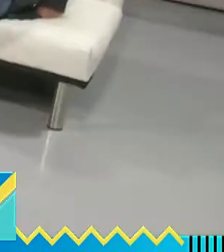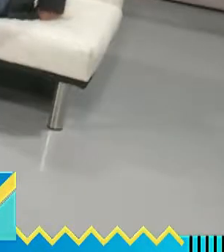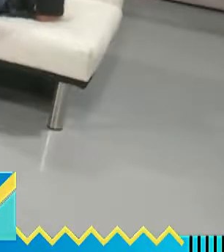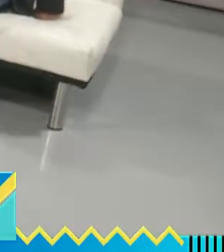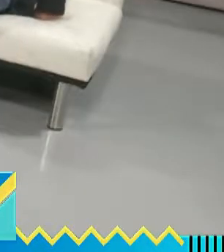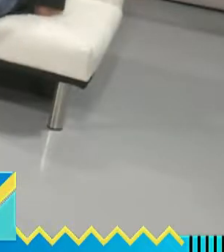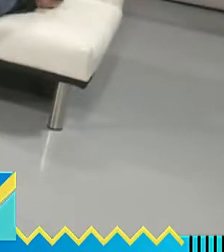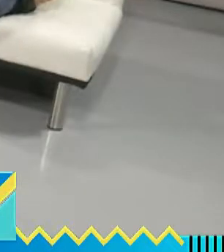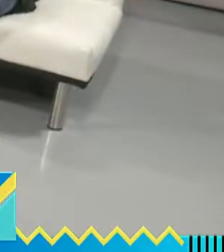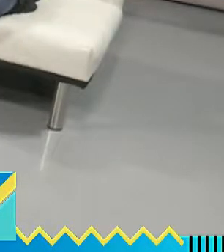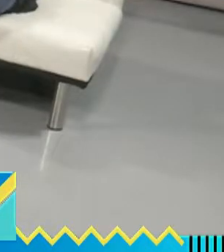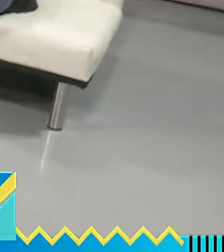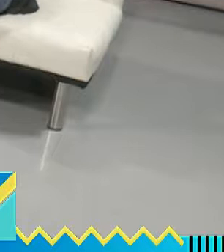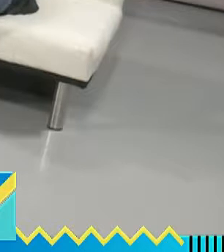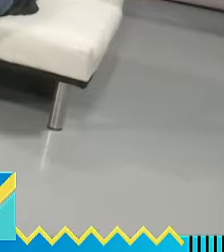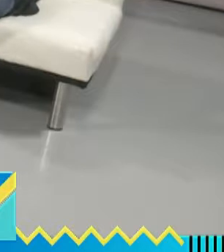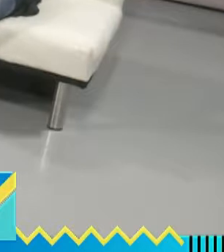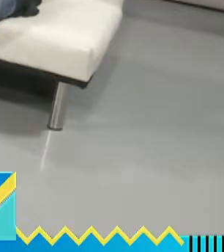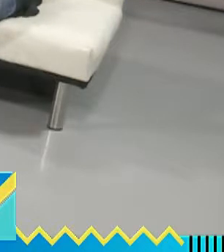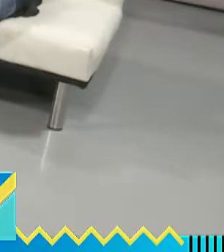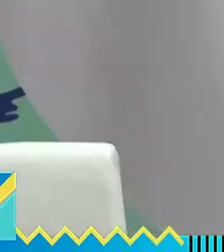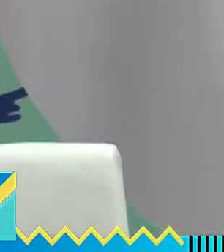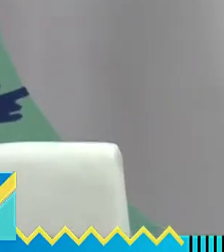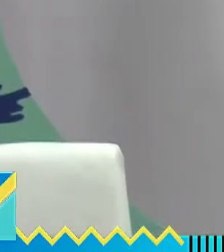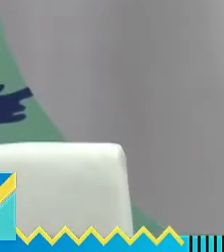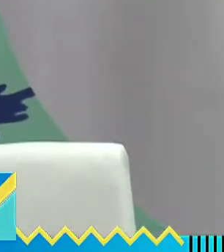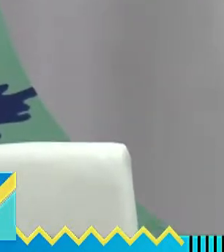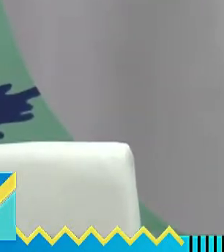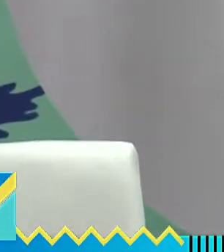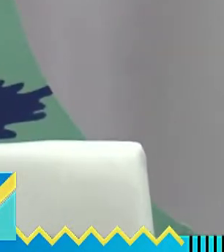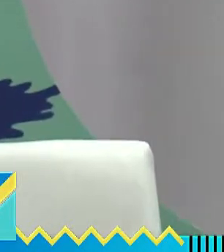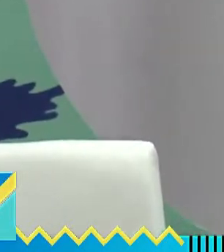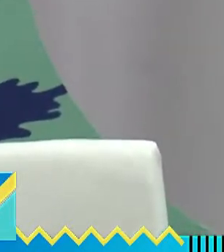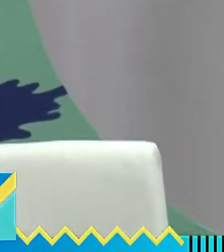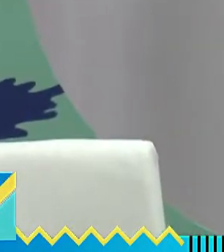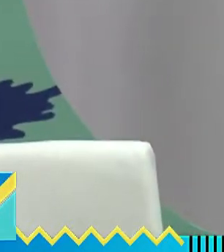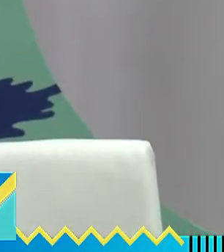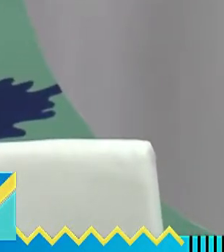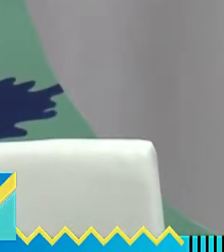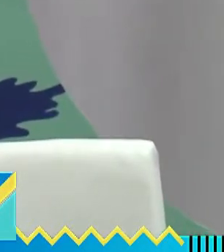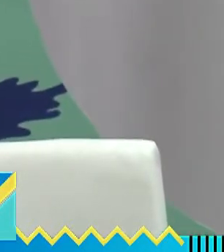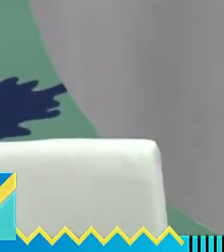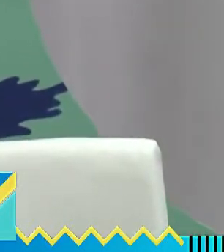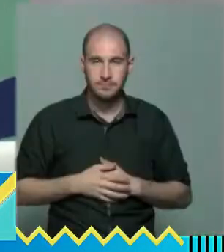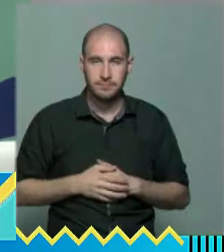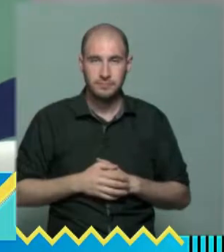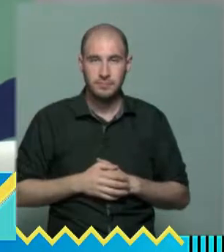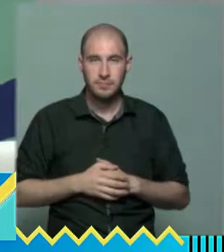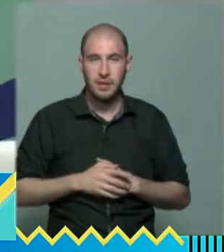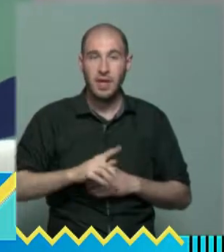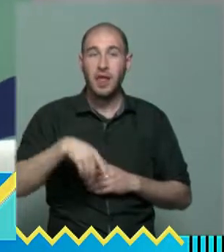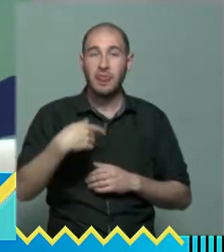en lo que va del año, nosotros hay que aclarar que el Ministerio de Seguridad contabiliza los fallecidos en el lugar del hecho, ¿sí? Luego